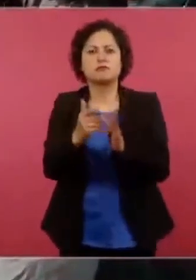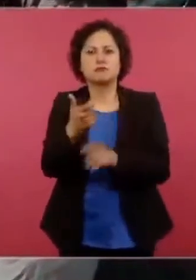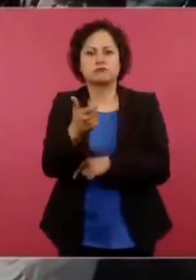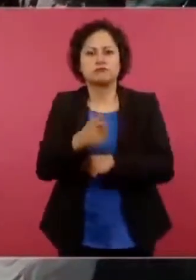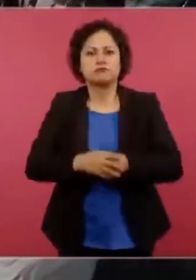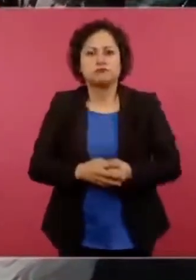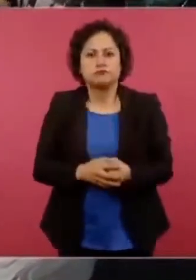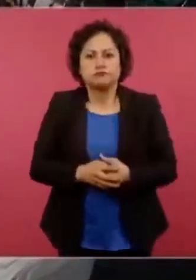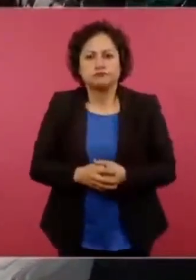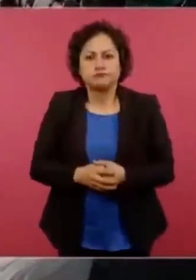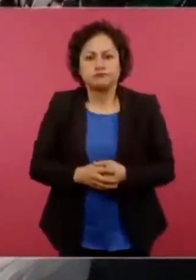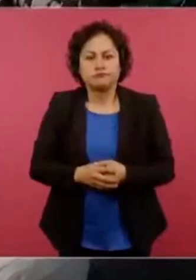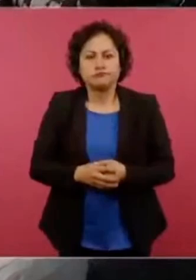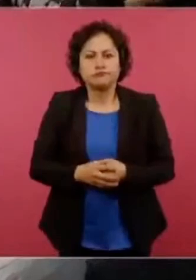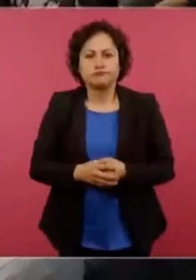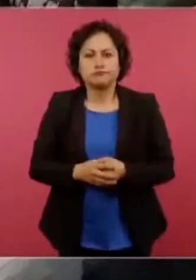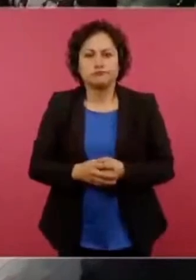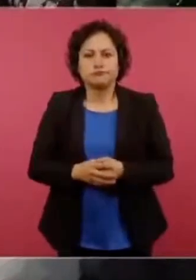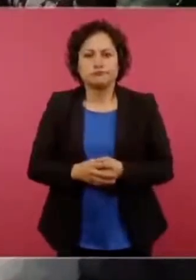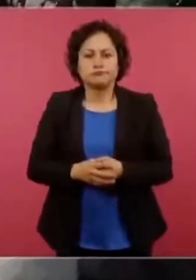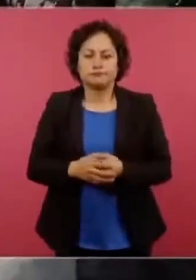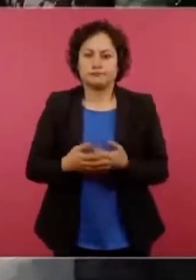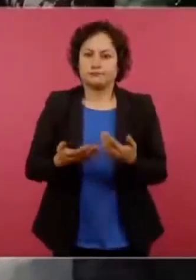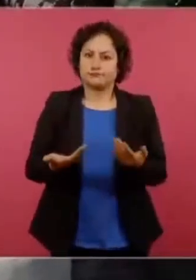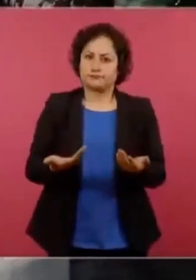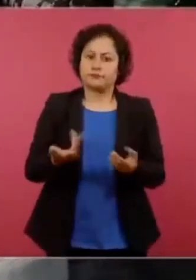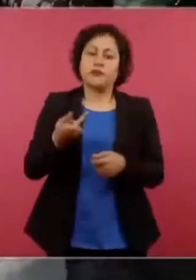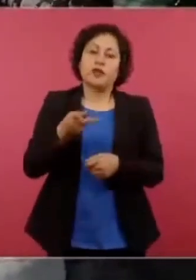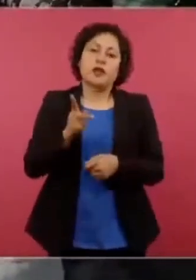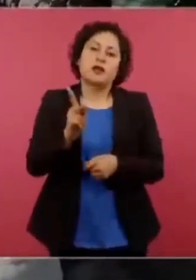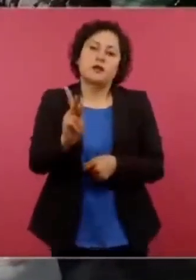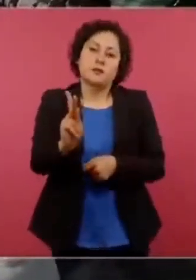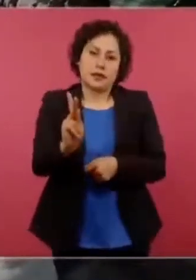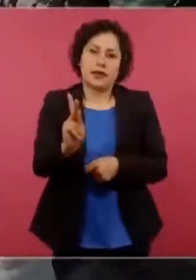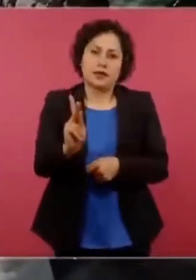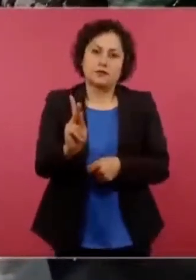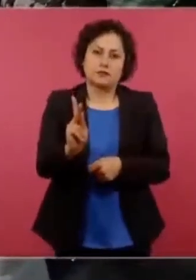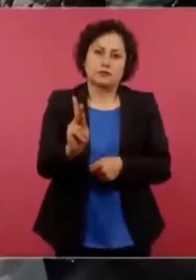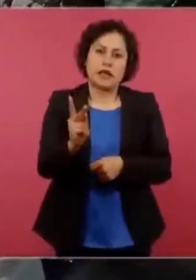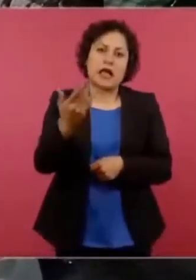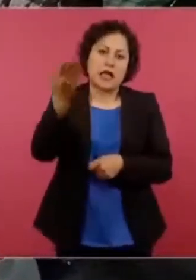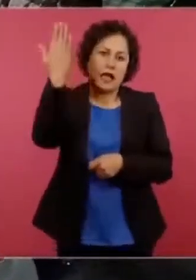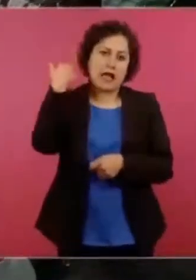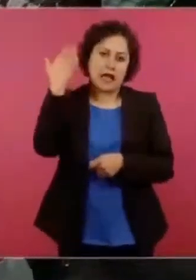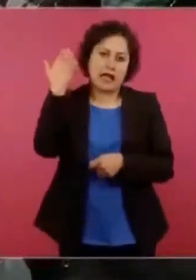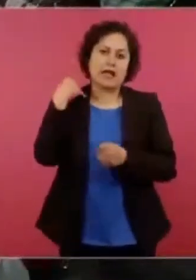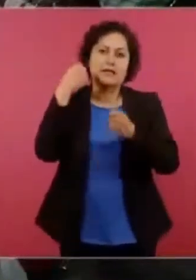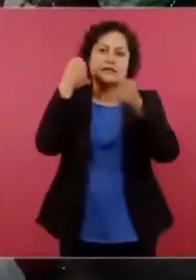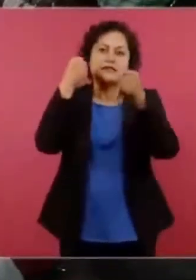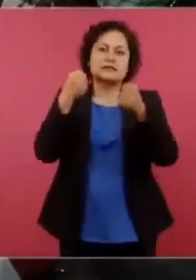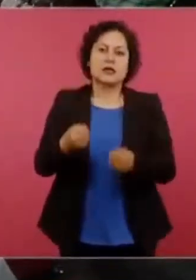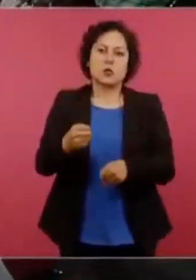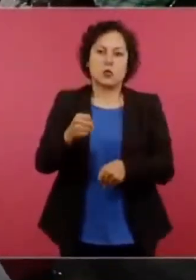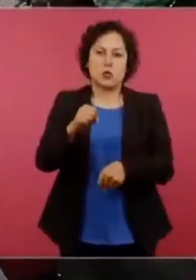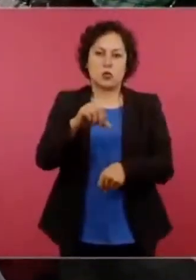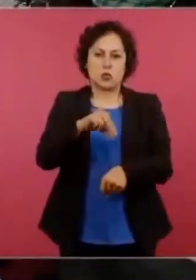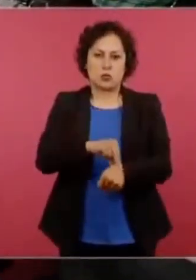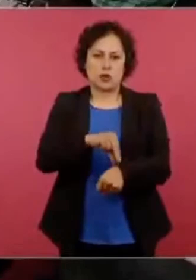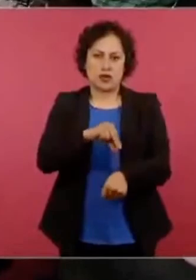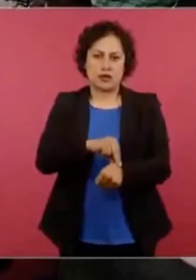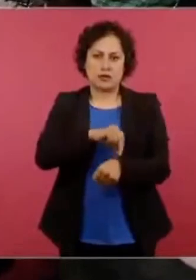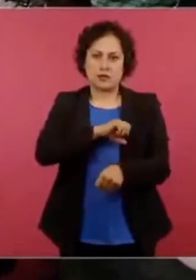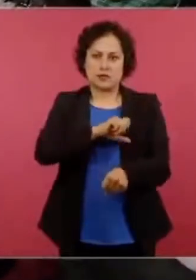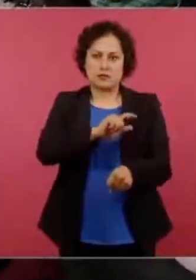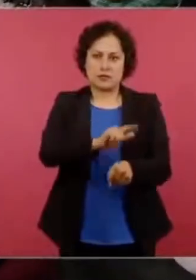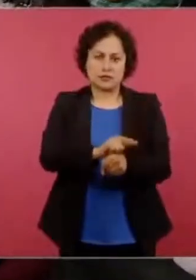Pero no había seguro médico especial, se quitó. No